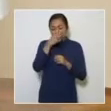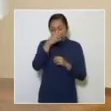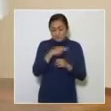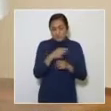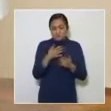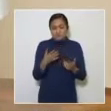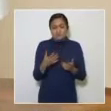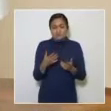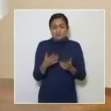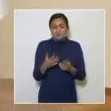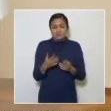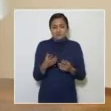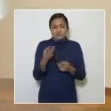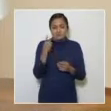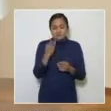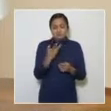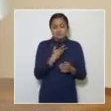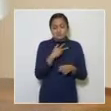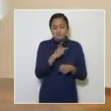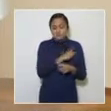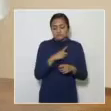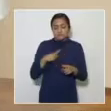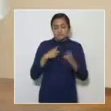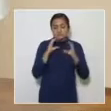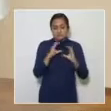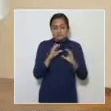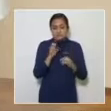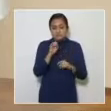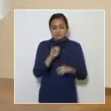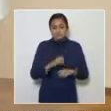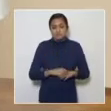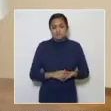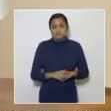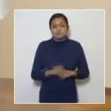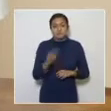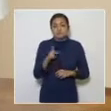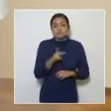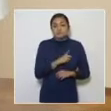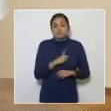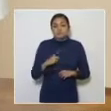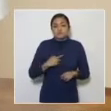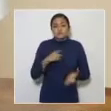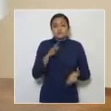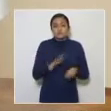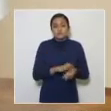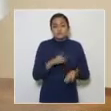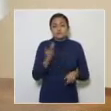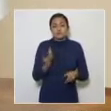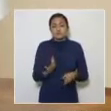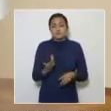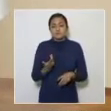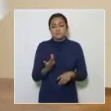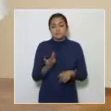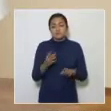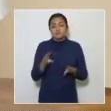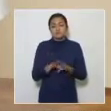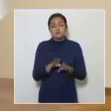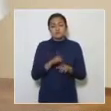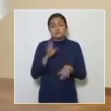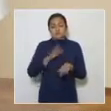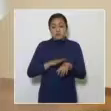bueno, se tiene uno que cuidar de eso. Creo que va a ser más de mayores de edad que de menores de